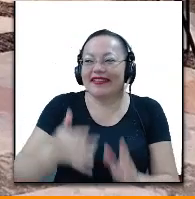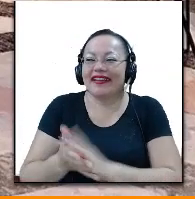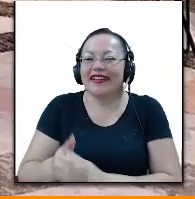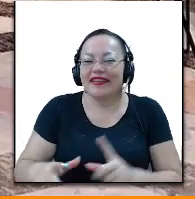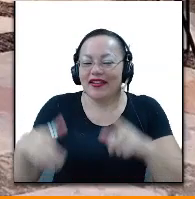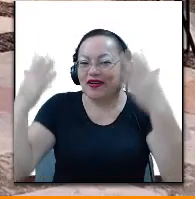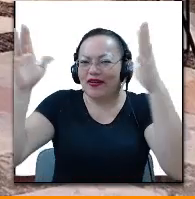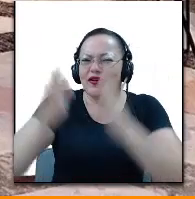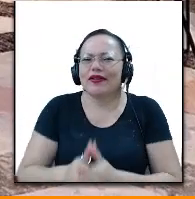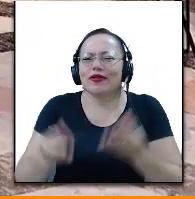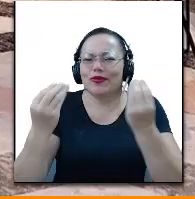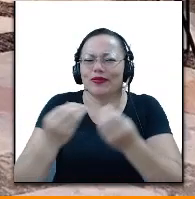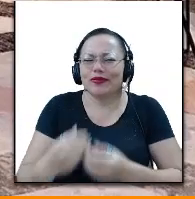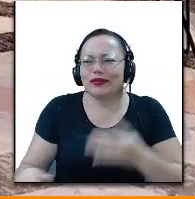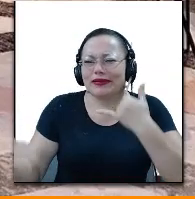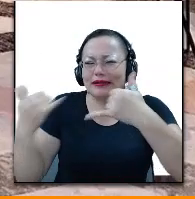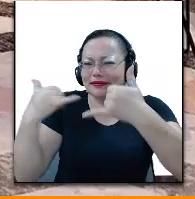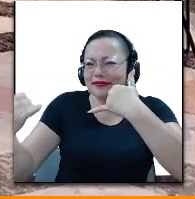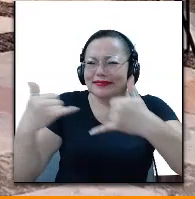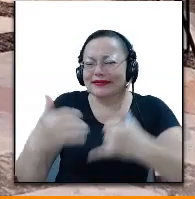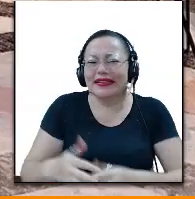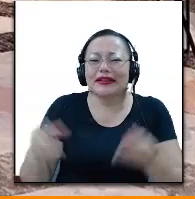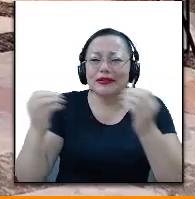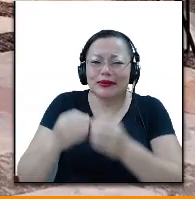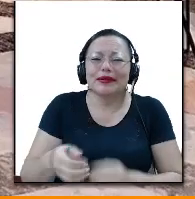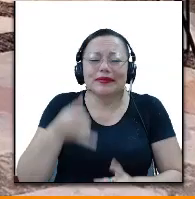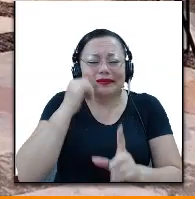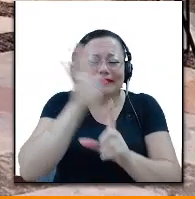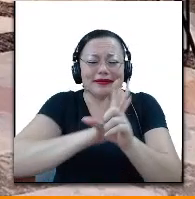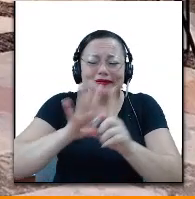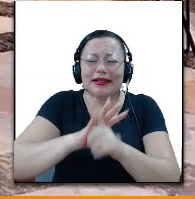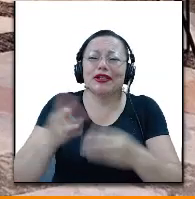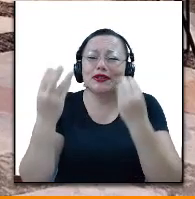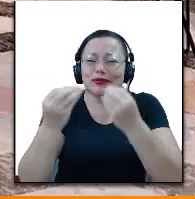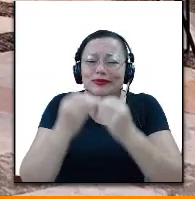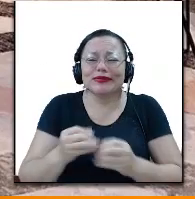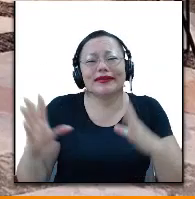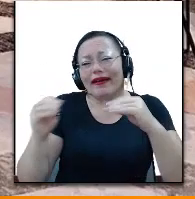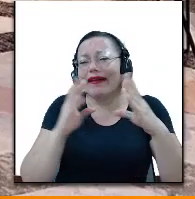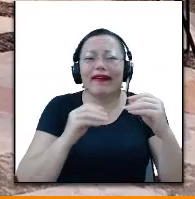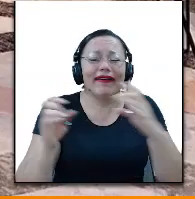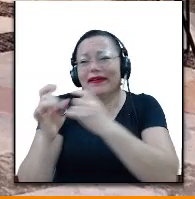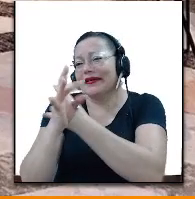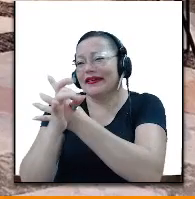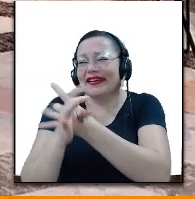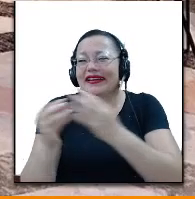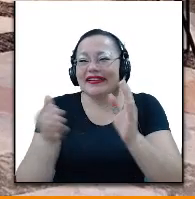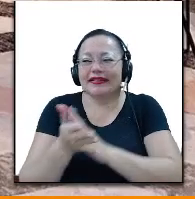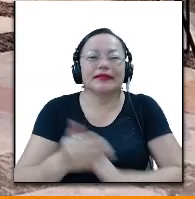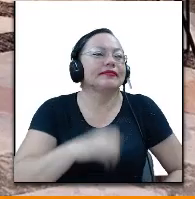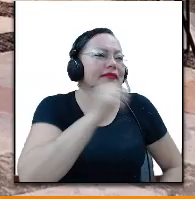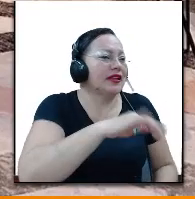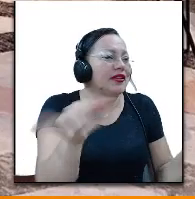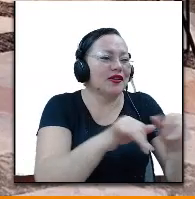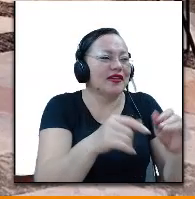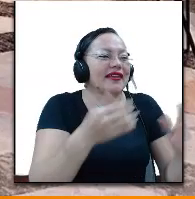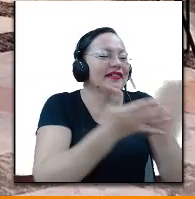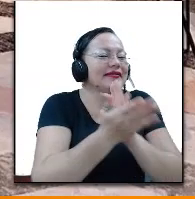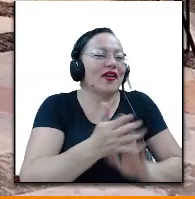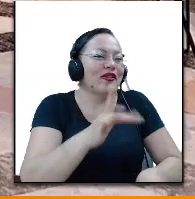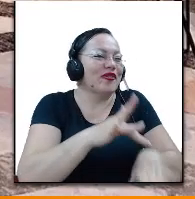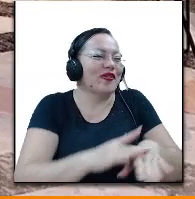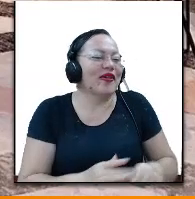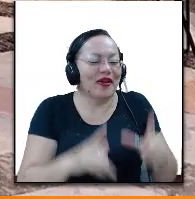con muchas videollamadas. Tocó virtualmente. Sí, sí, sí. Sí, sí. Así como tu cumpleaños, que tocó